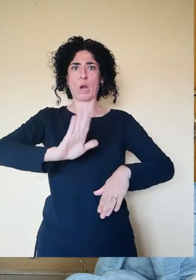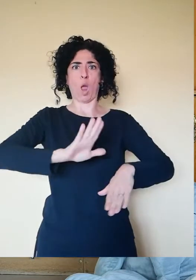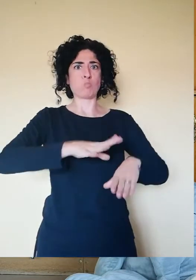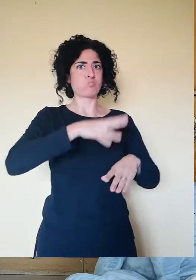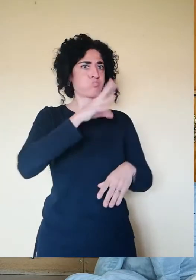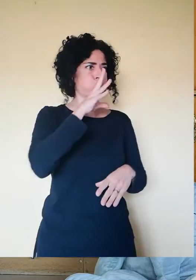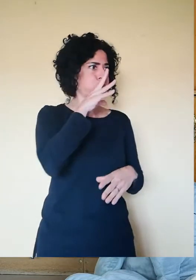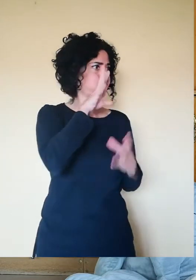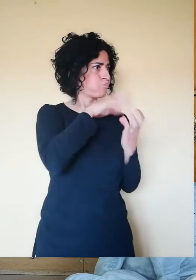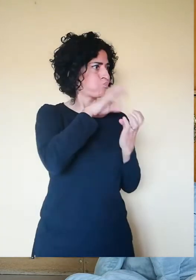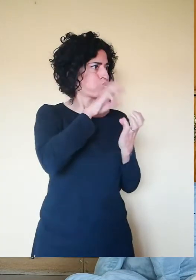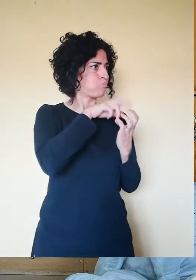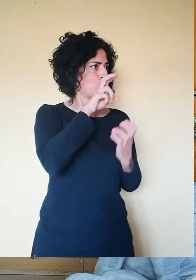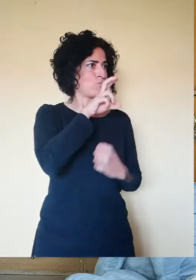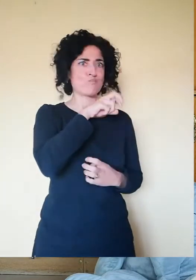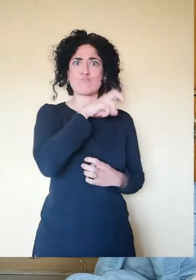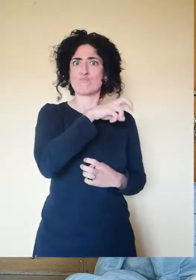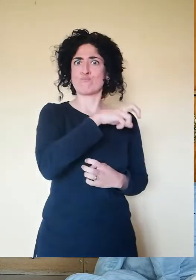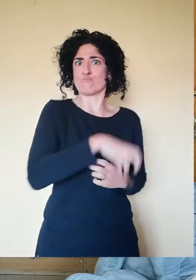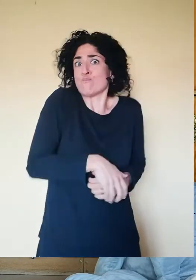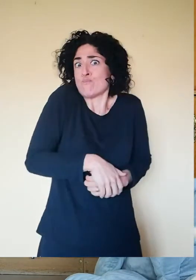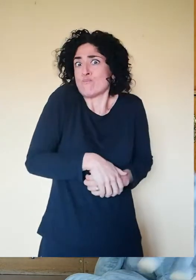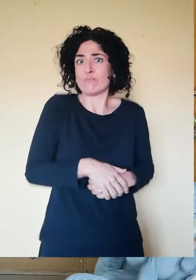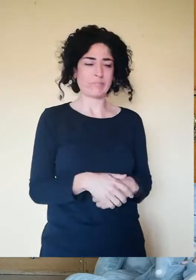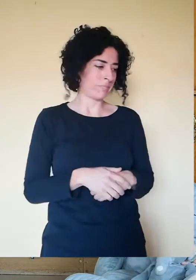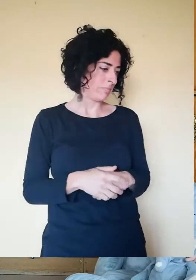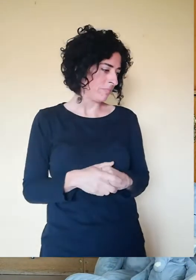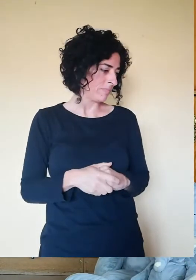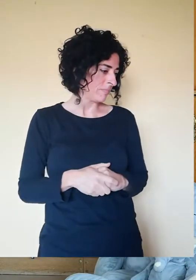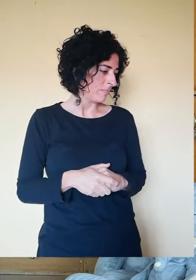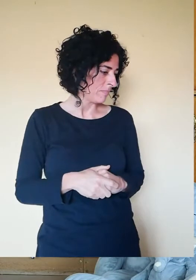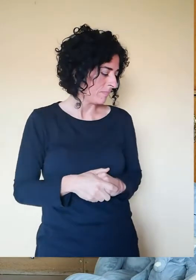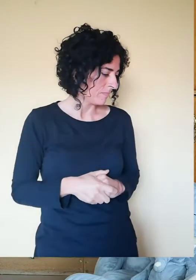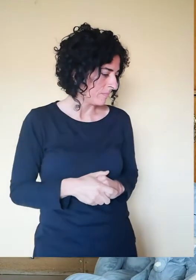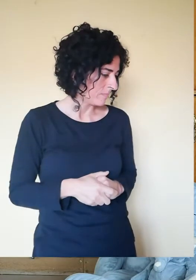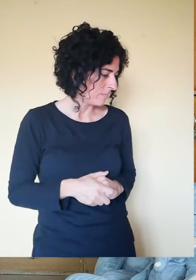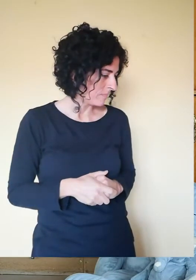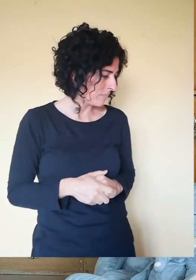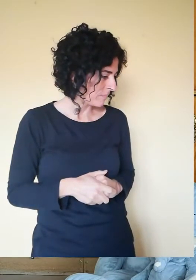pie tan grande. Madre mía.